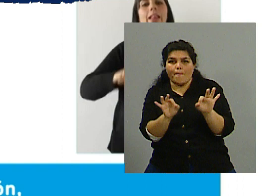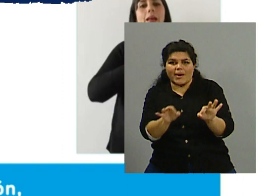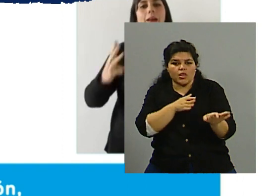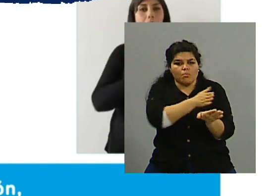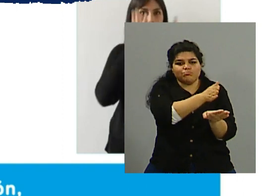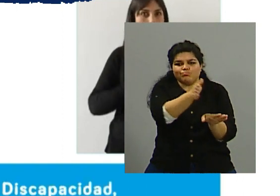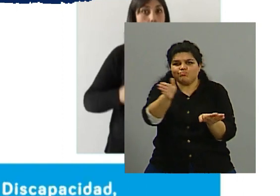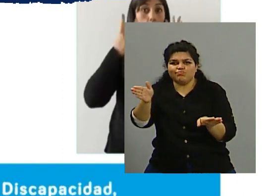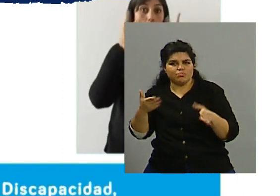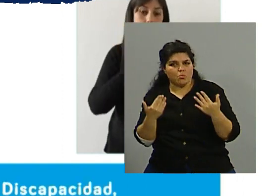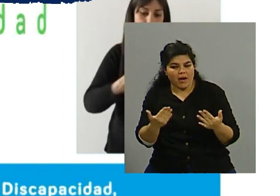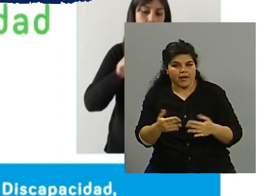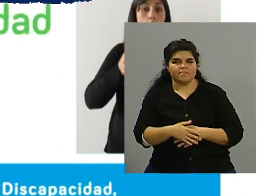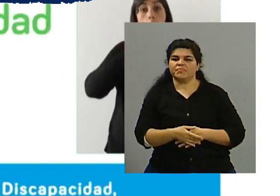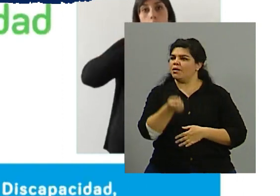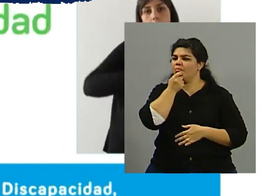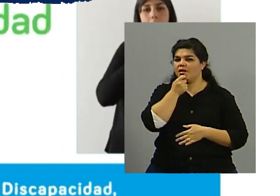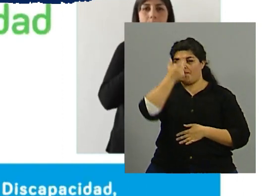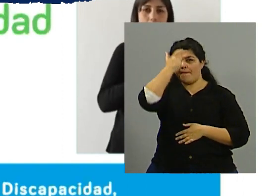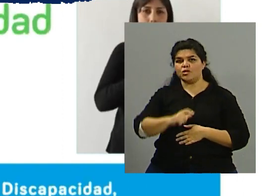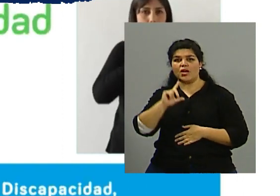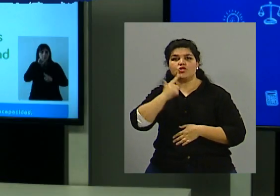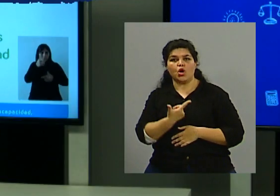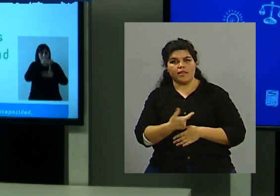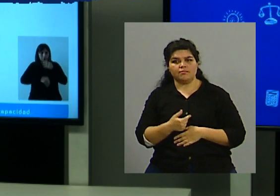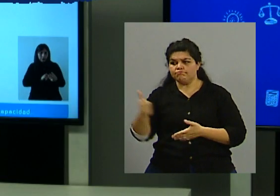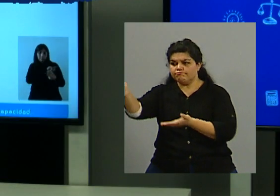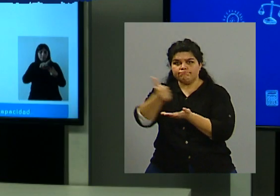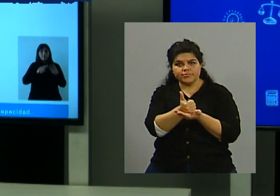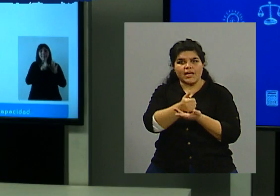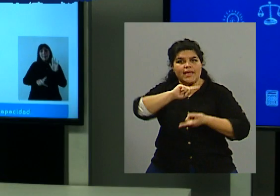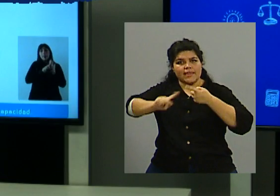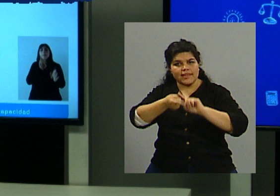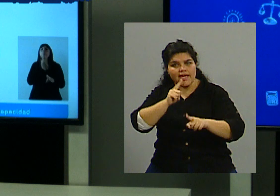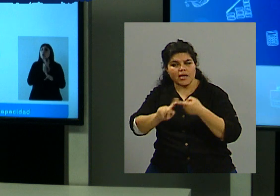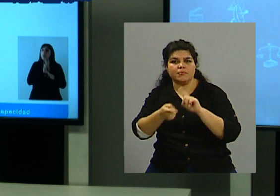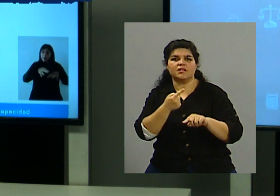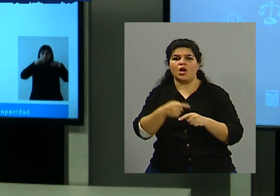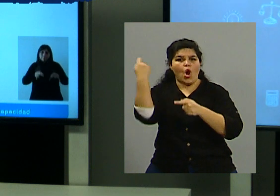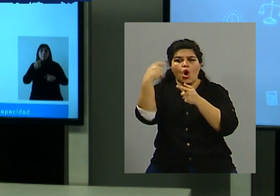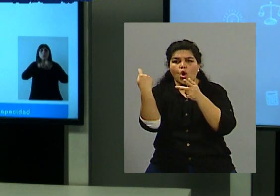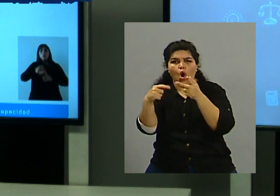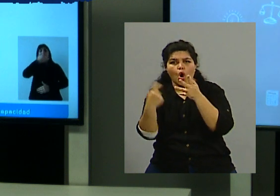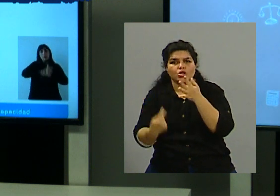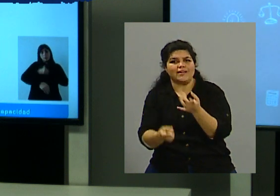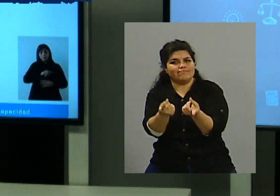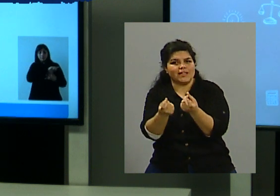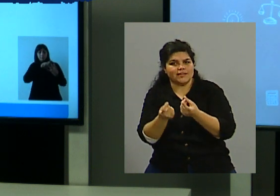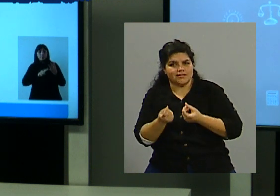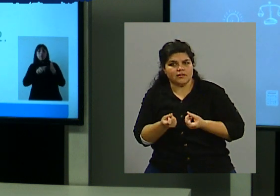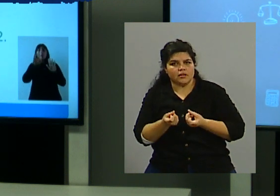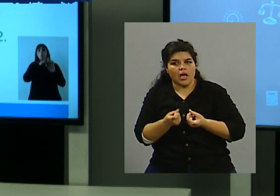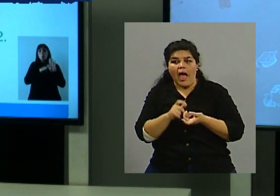persona sorda, por ejemplo, vamos a necesitar un intérprete, vamos a necesitar recursos, por eso es importante